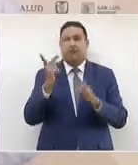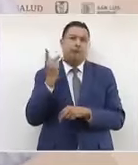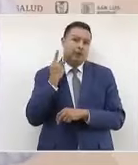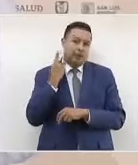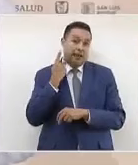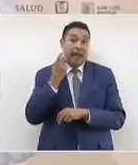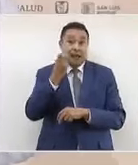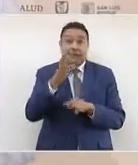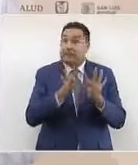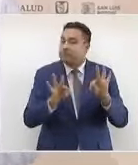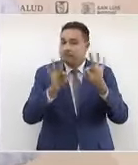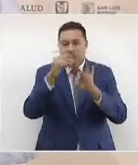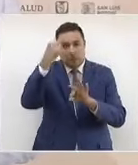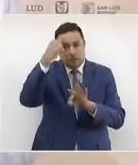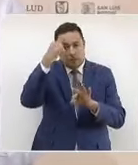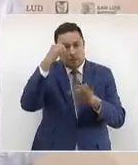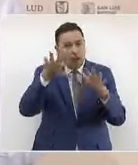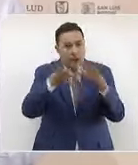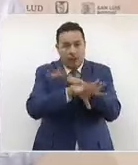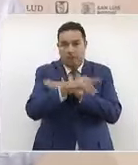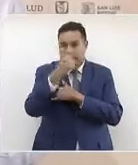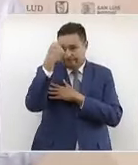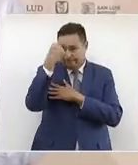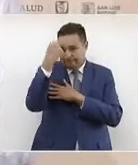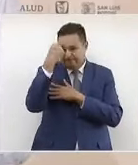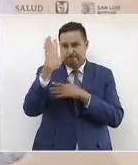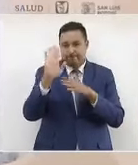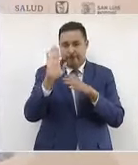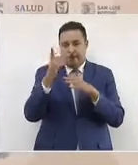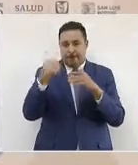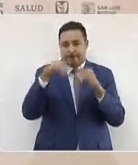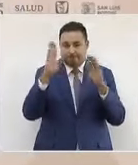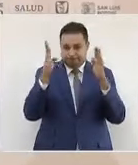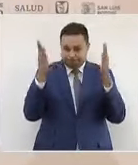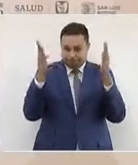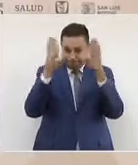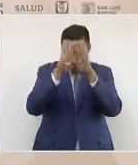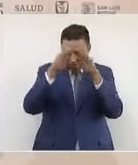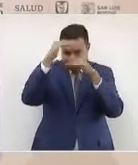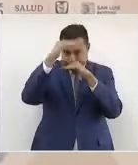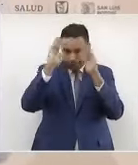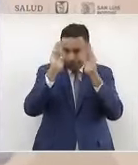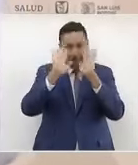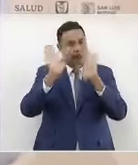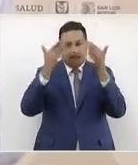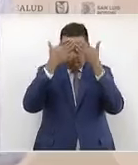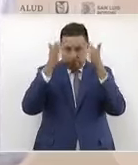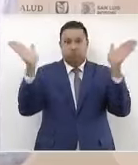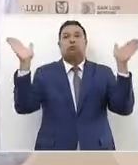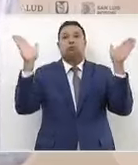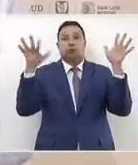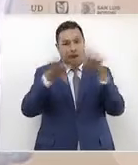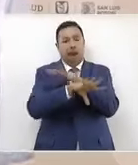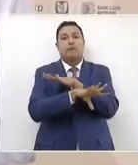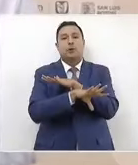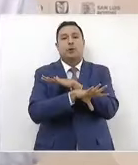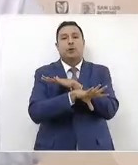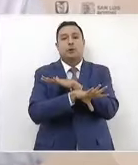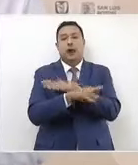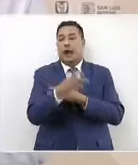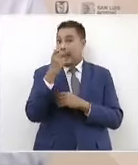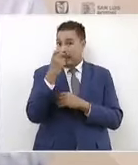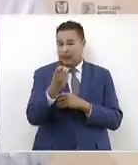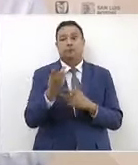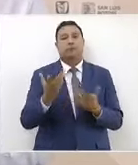el cambio de mentalidad del pueblo. Porque cuando cambia la mentalidad del pueblo, cambia todo. Y eso